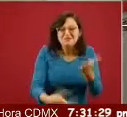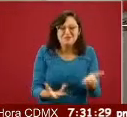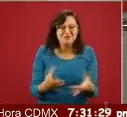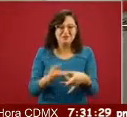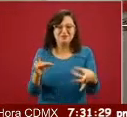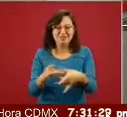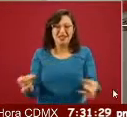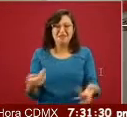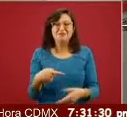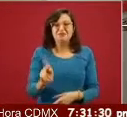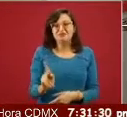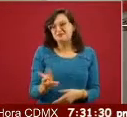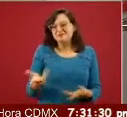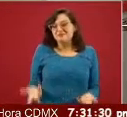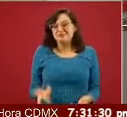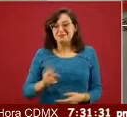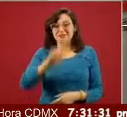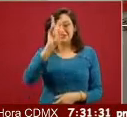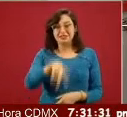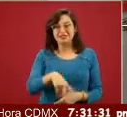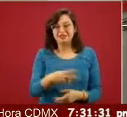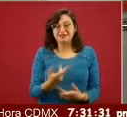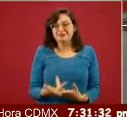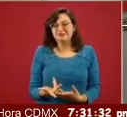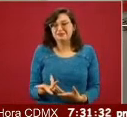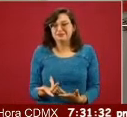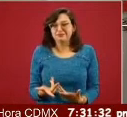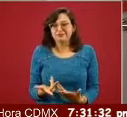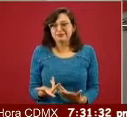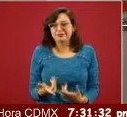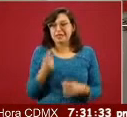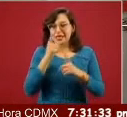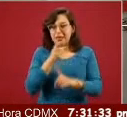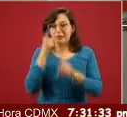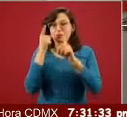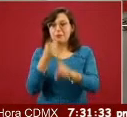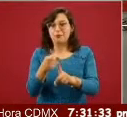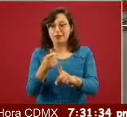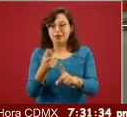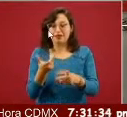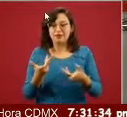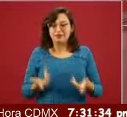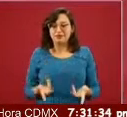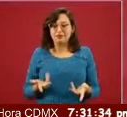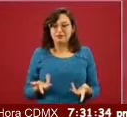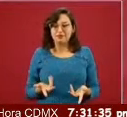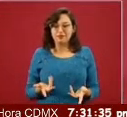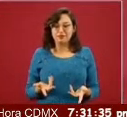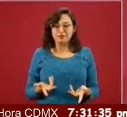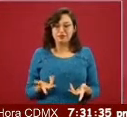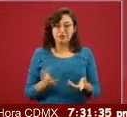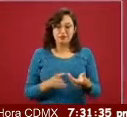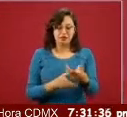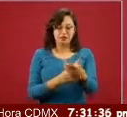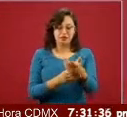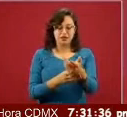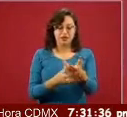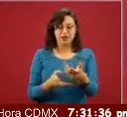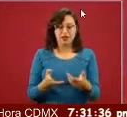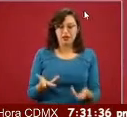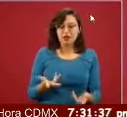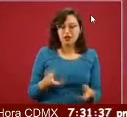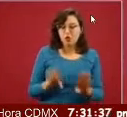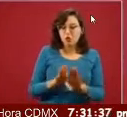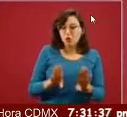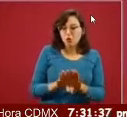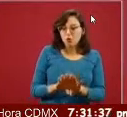percepción de que la meta es hacer cosas cuando lo relevante es la consecuencia que tiene hacer